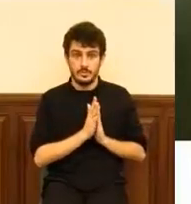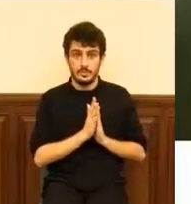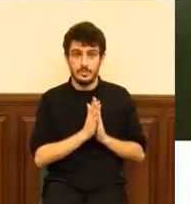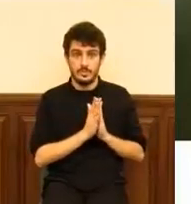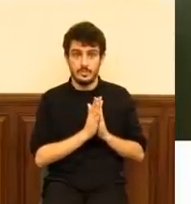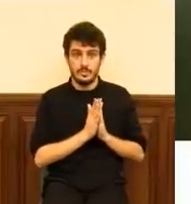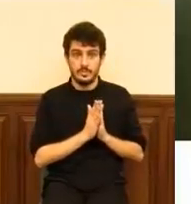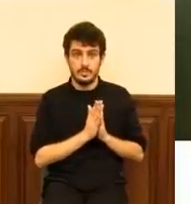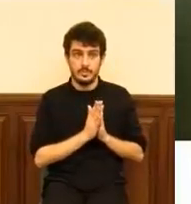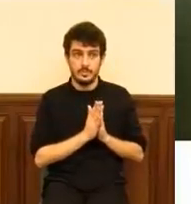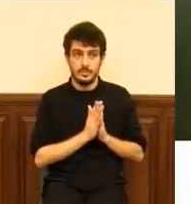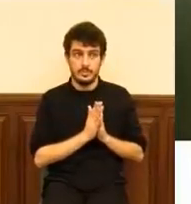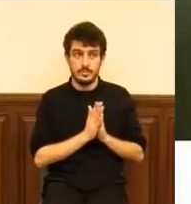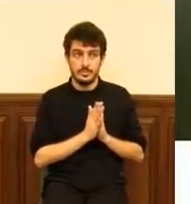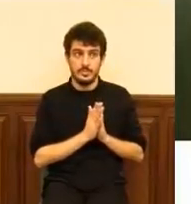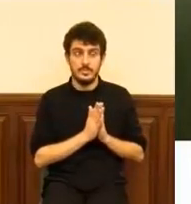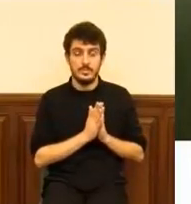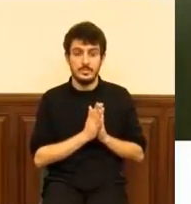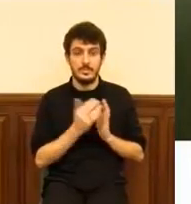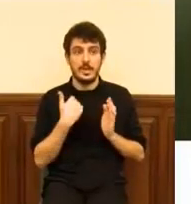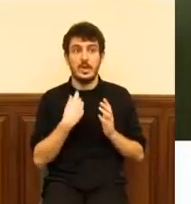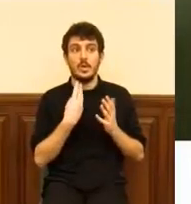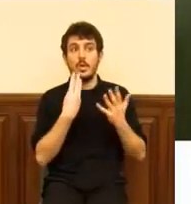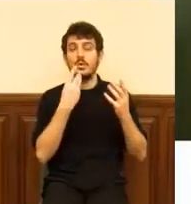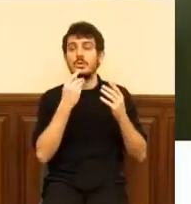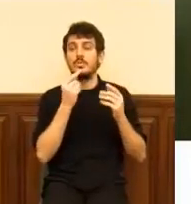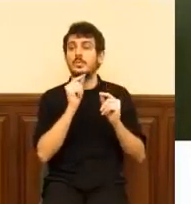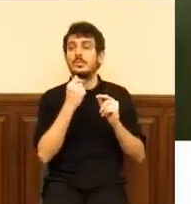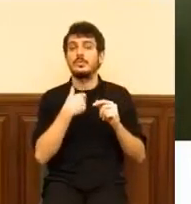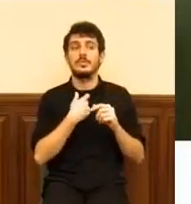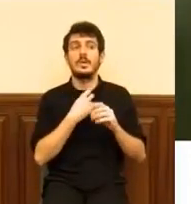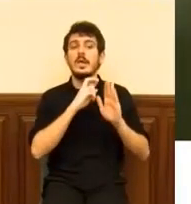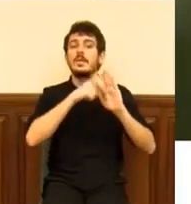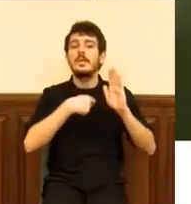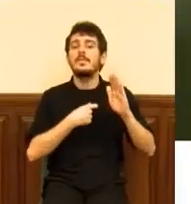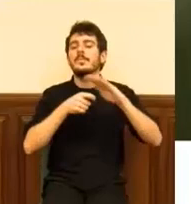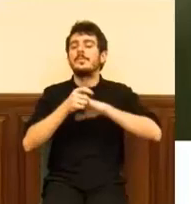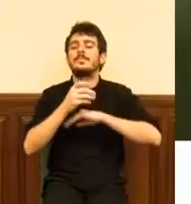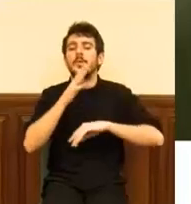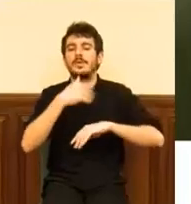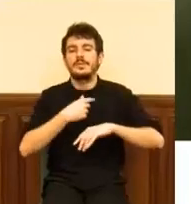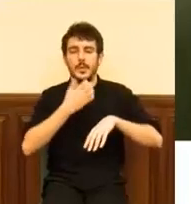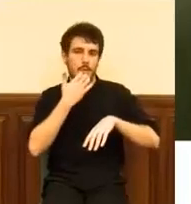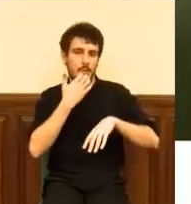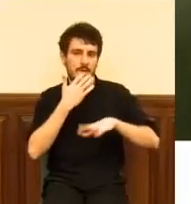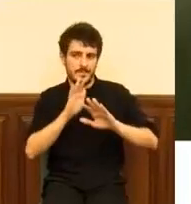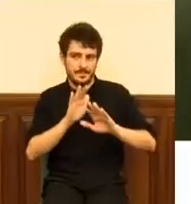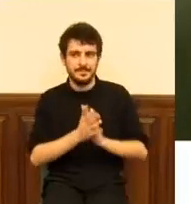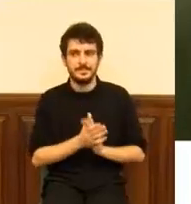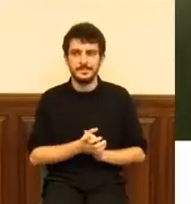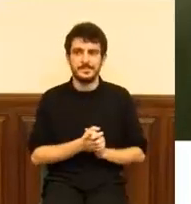que... no sé para qué presentan ustedes enmiendas. Y me... es una broma, ¿eh?